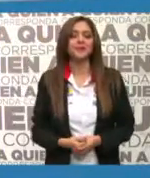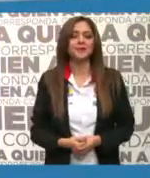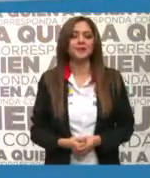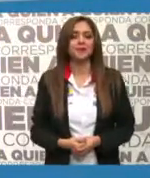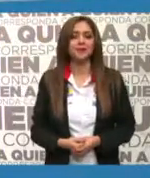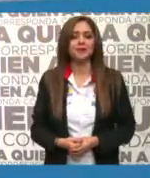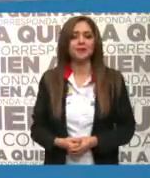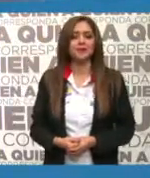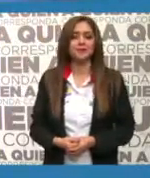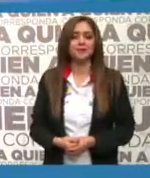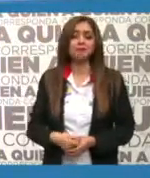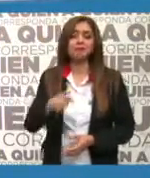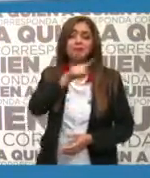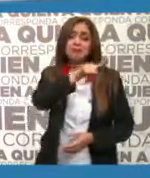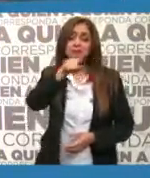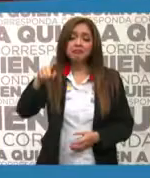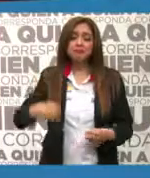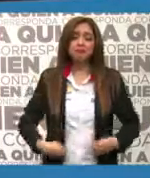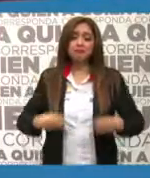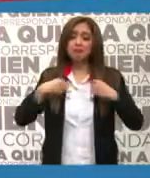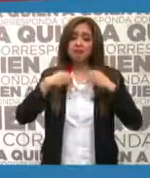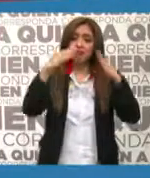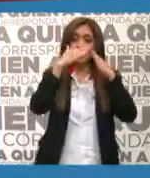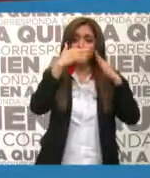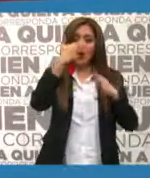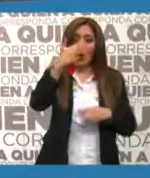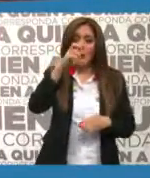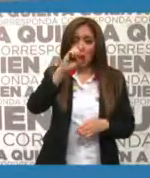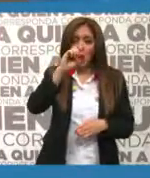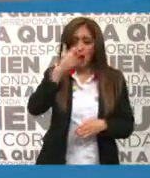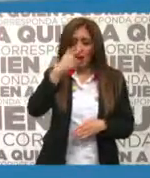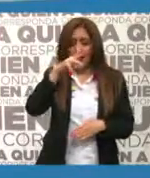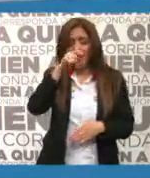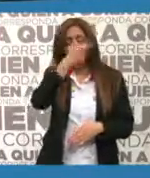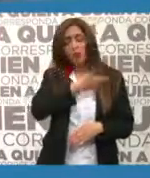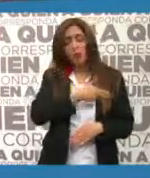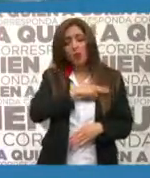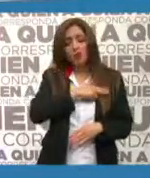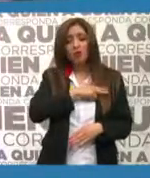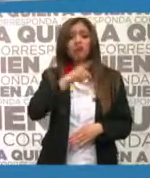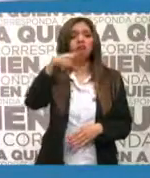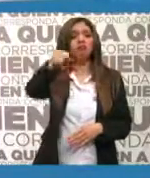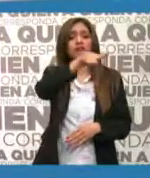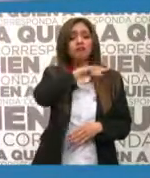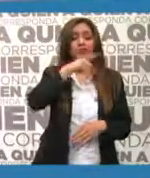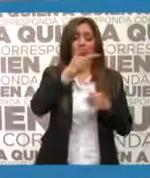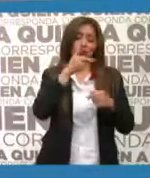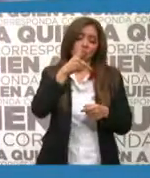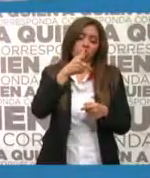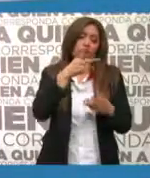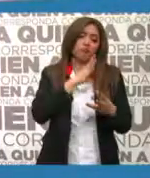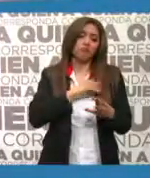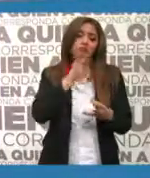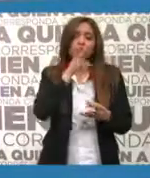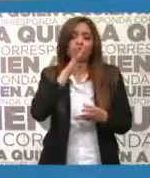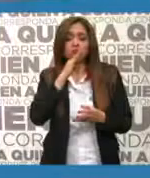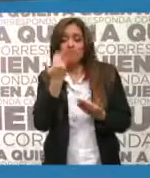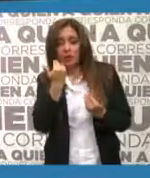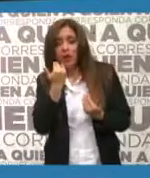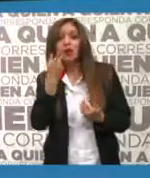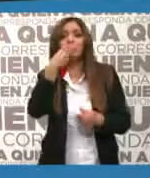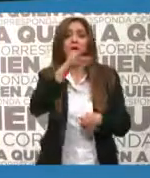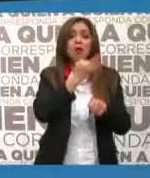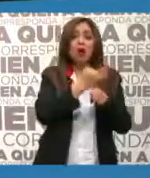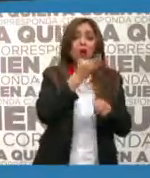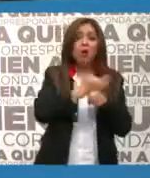Ellos viven en casas, hogar y centros de día. Saben que desde ese lugar las cartas a los reyes nunca encontraron el camino. Y a cambio, les